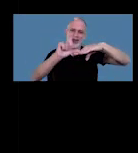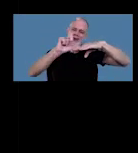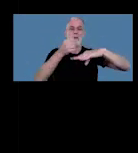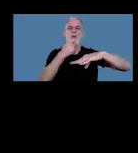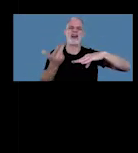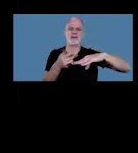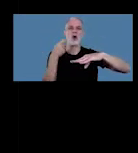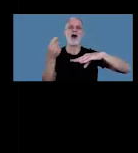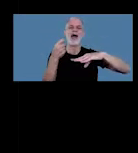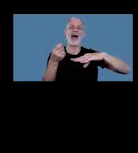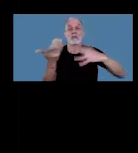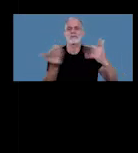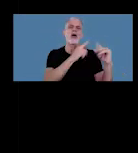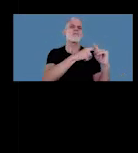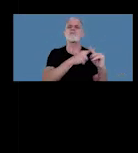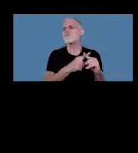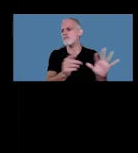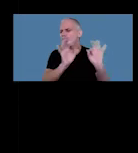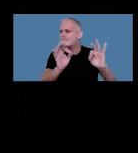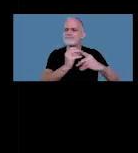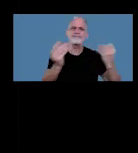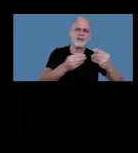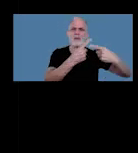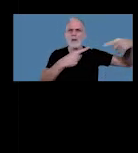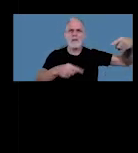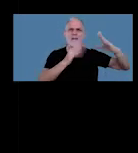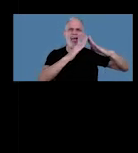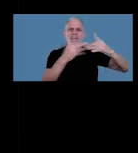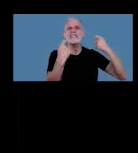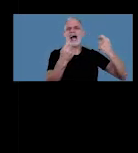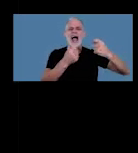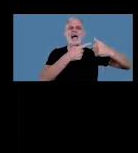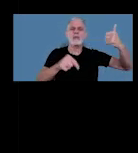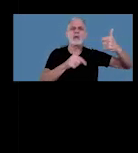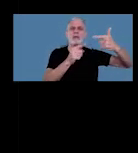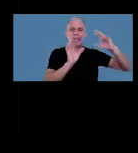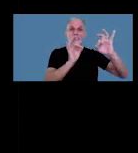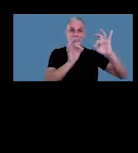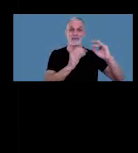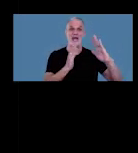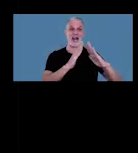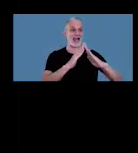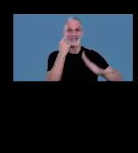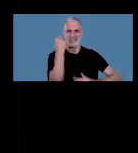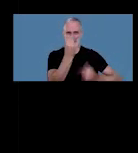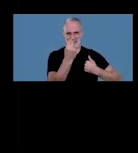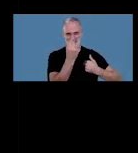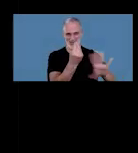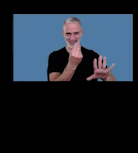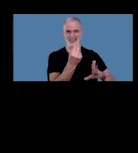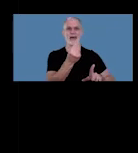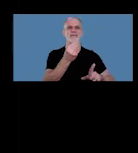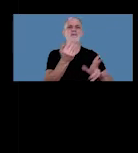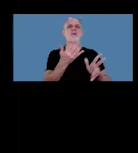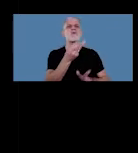que, aplicando todos los criterios de evaluación que vimos en las filminas anteriores, la casa habitación